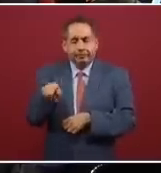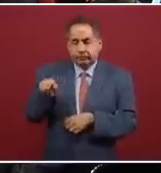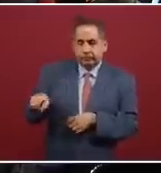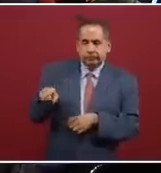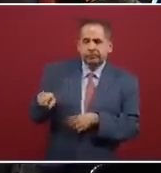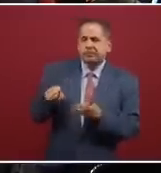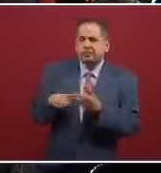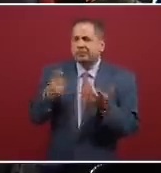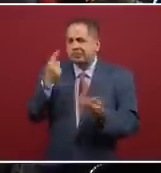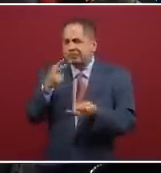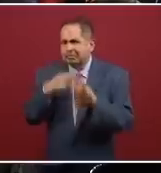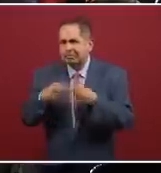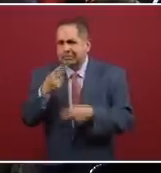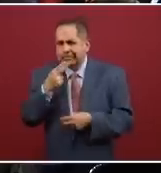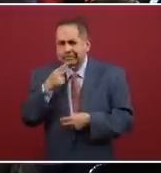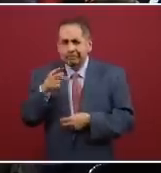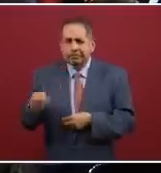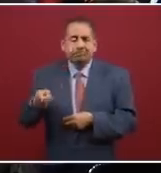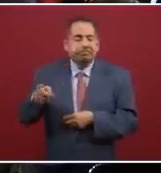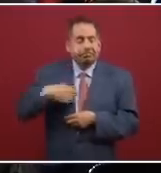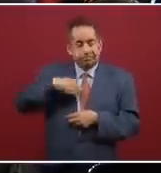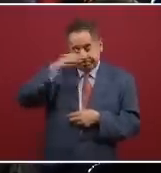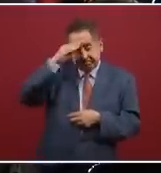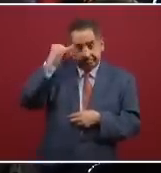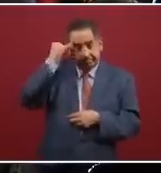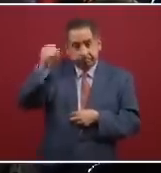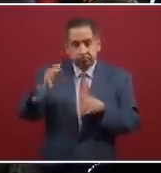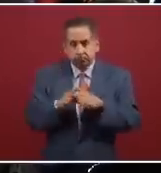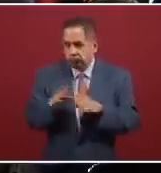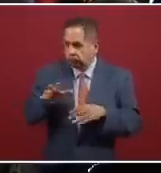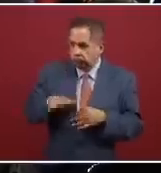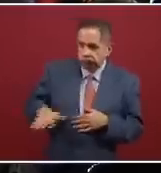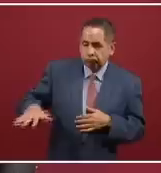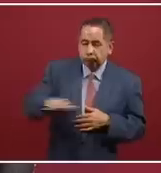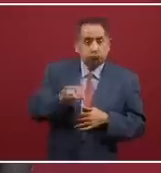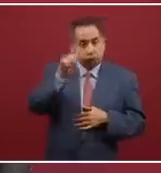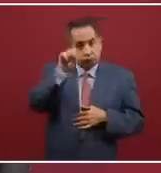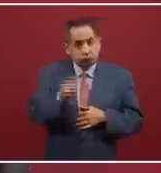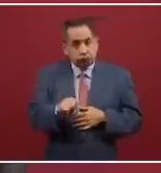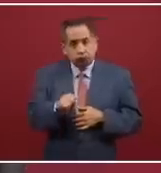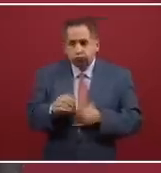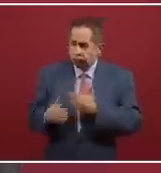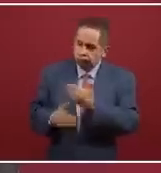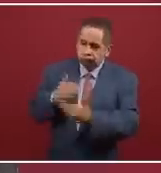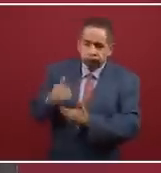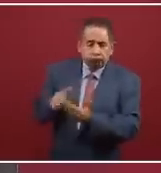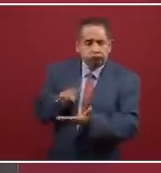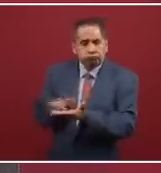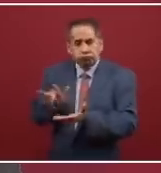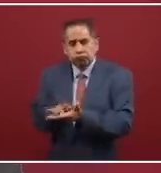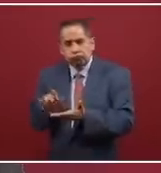propósito es el desarrollo y el bienestar en la región sur del país